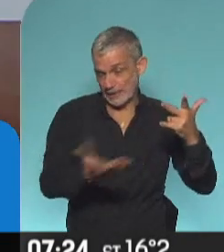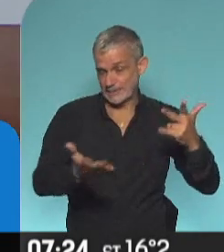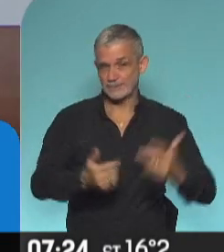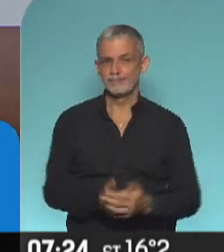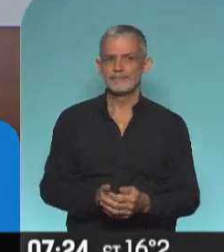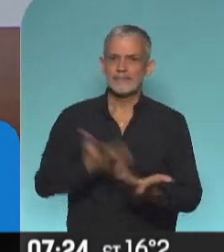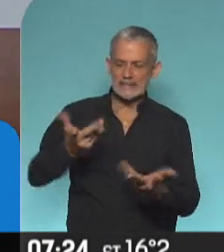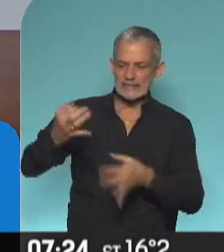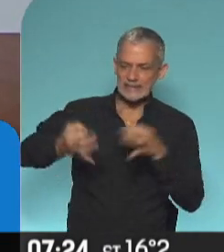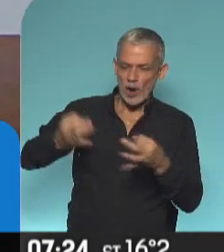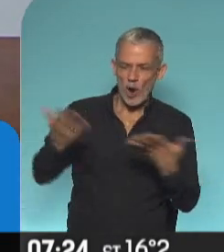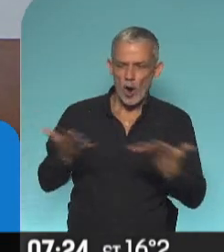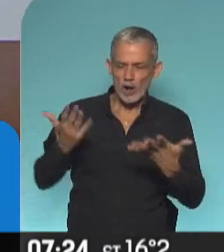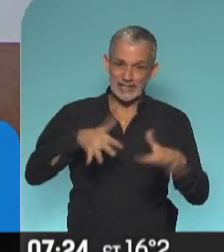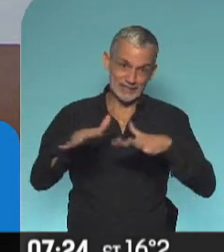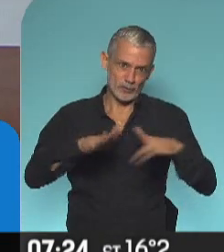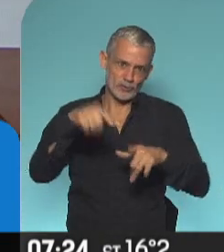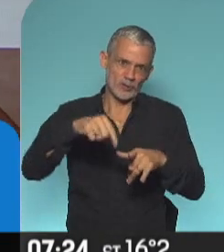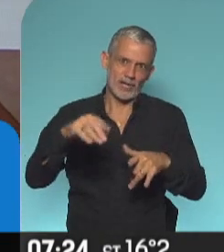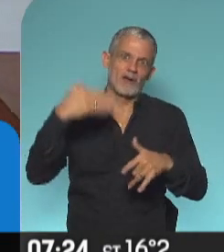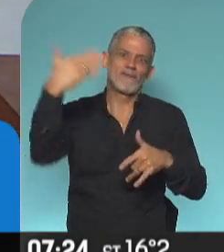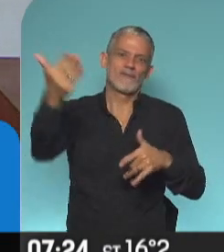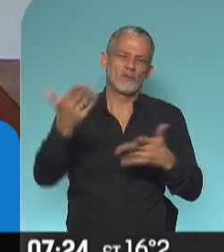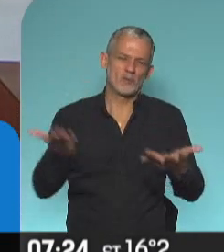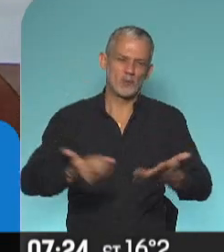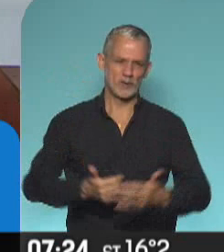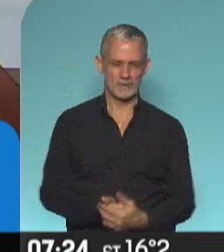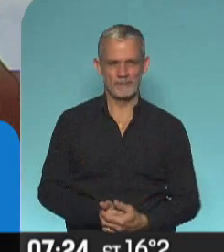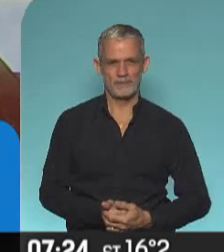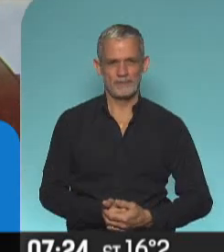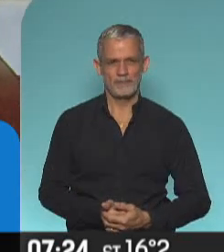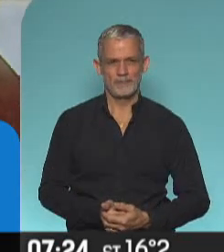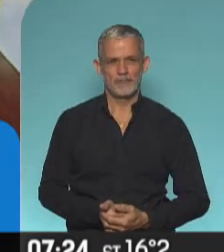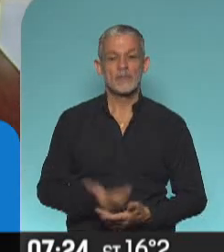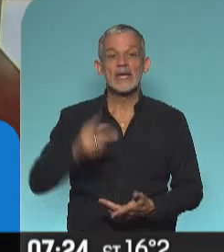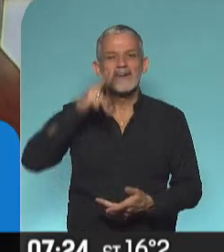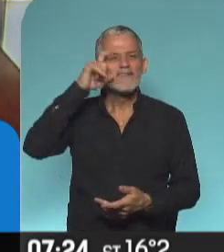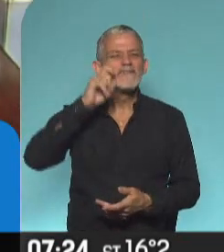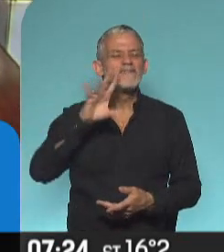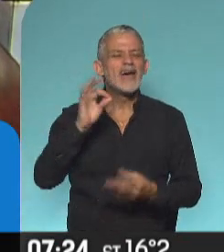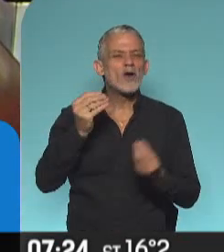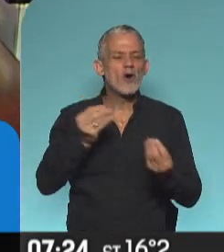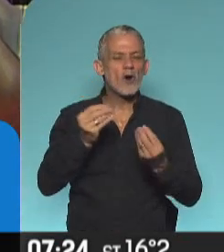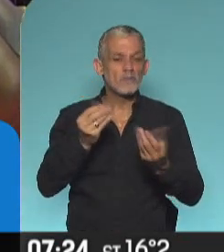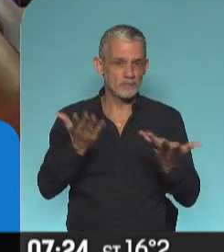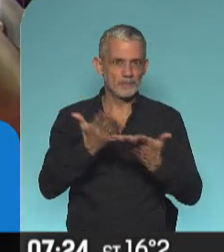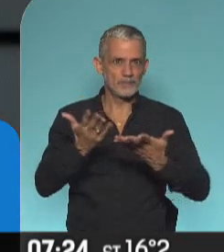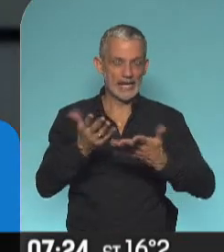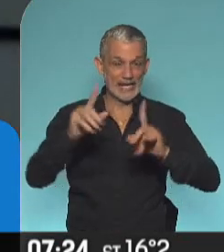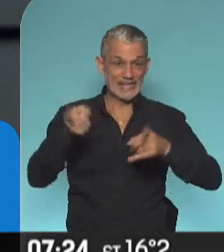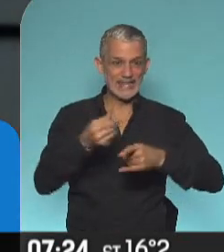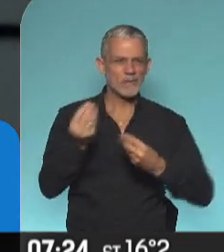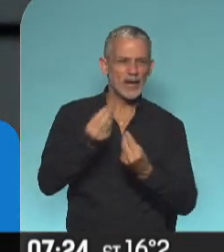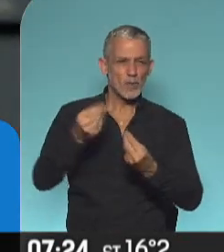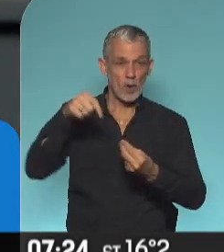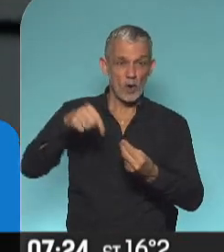cual también estaríamos en la misma situación que ahora atraviesan los tres magistrados. Exactamente. Y Vero. La expectativa depositada en la referencia que pueda